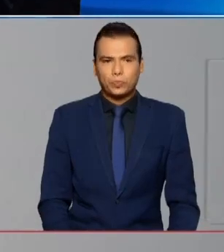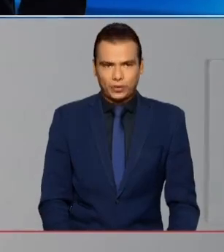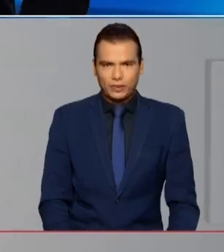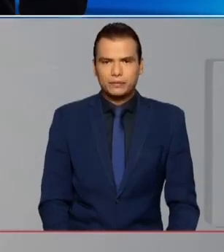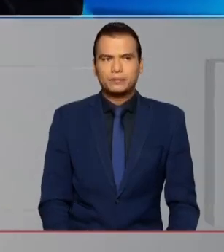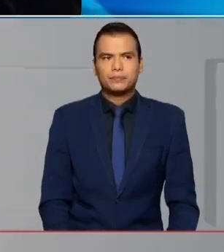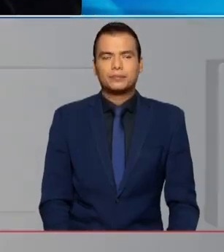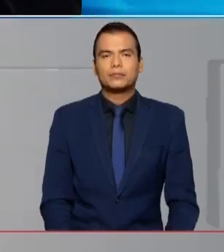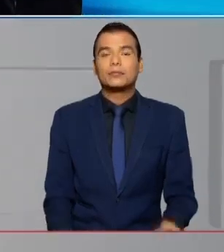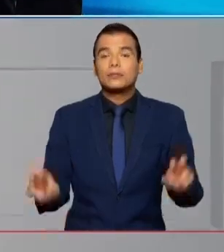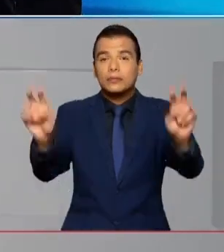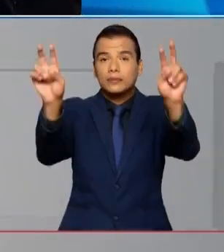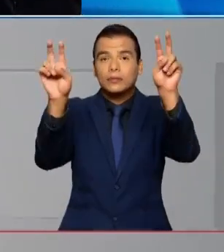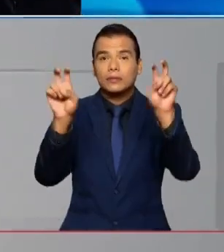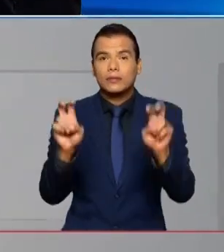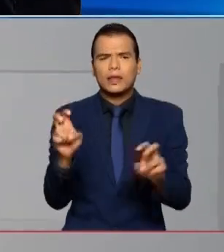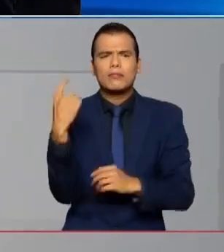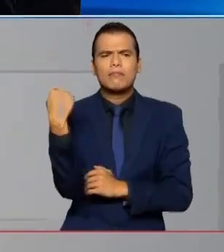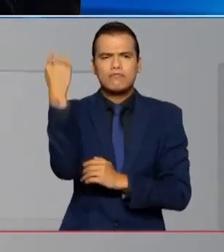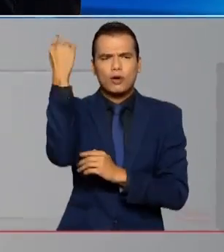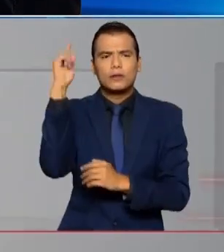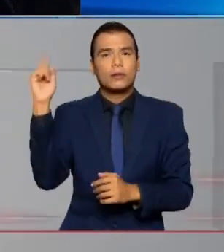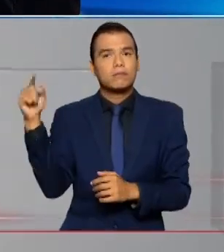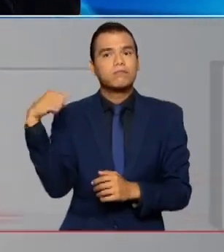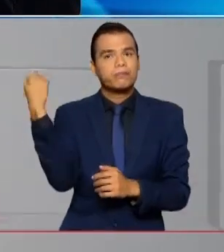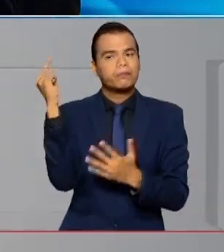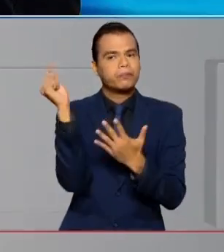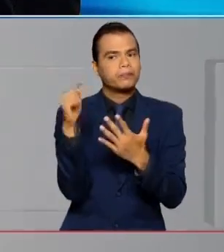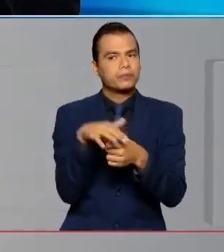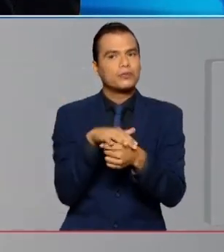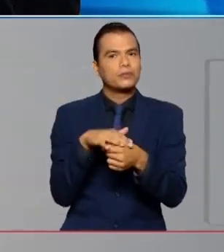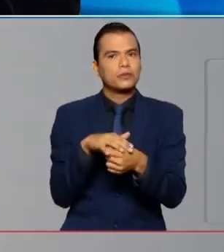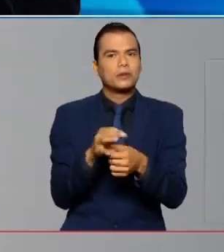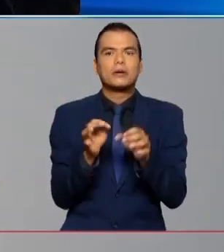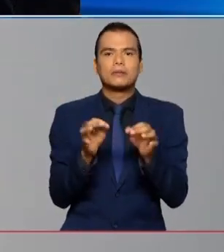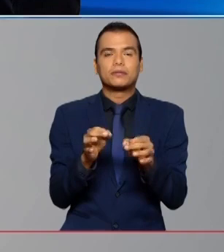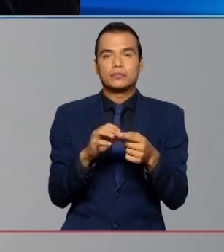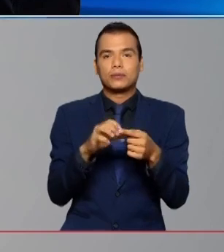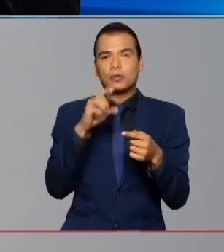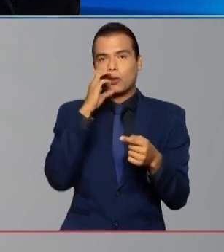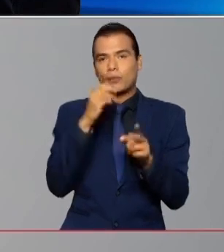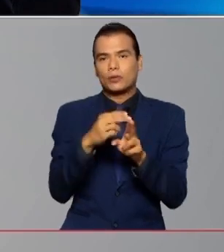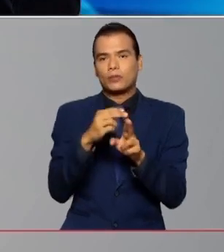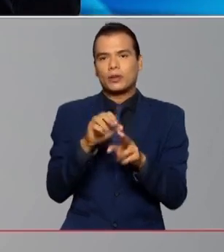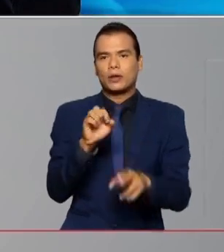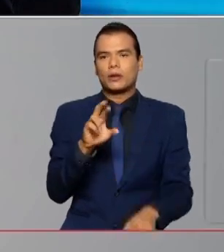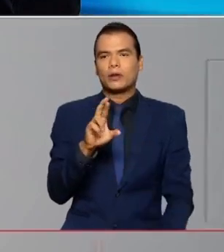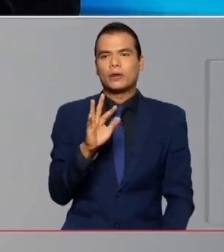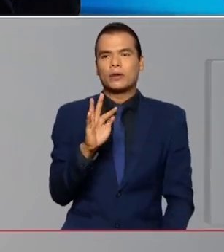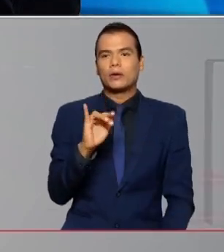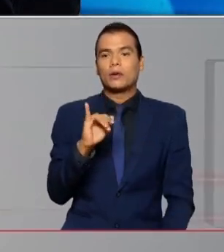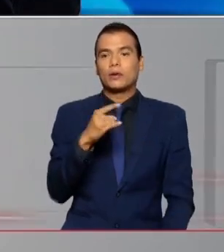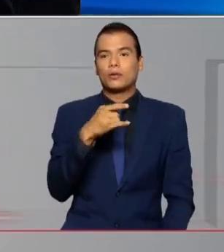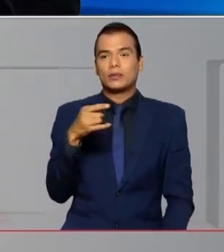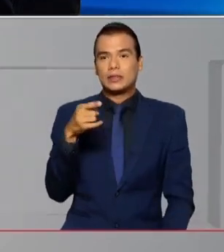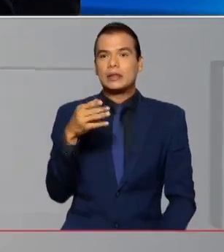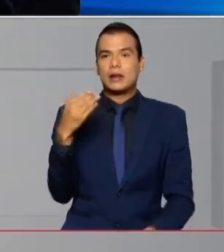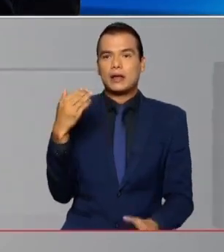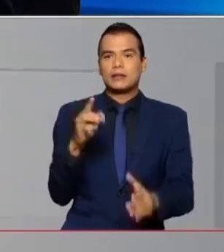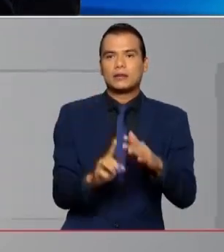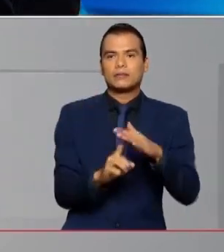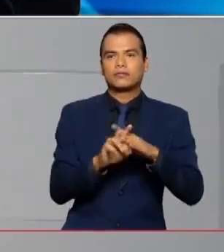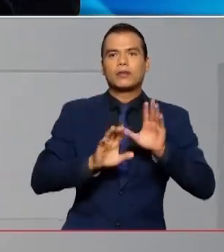En el ajedrez político las fichas se siguen moviendo. El candidato Roberto Ortiz, quien inscribió su candidatura con más de 300.000